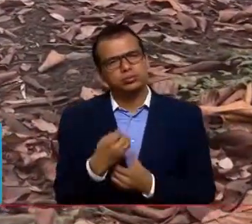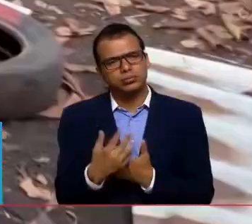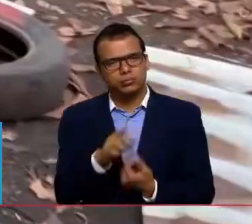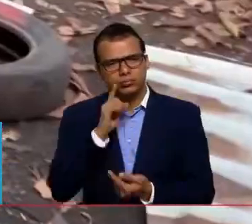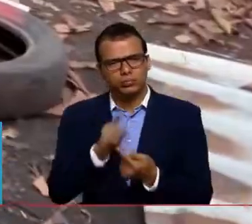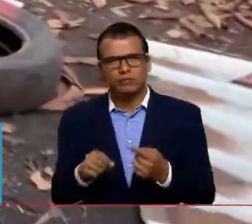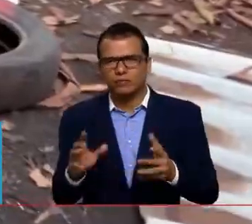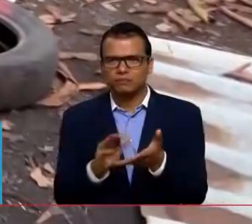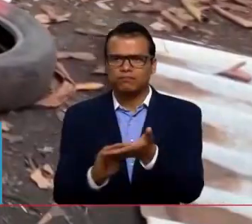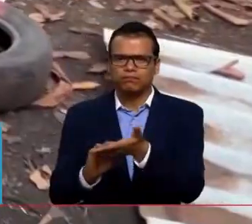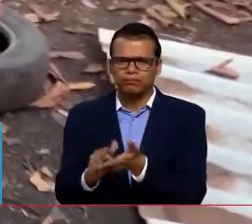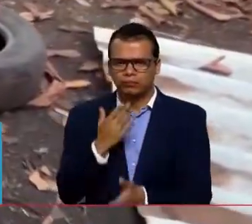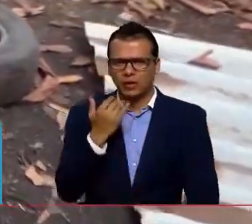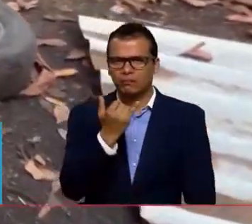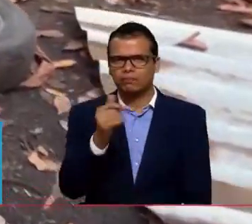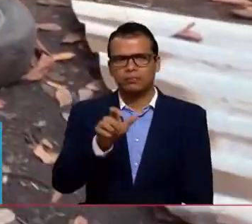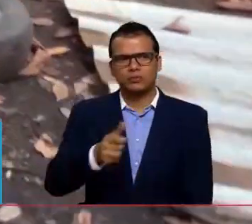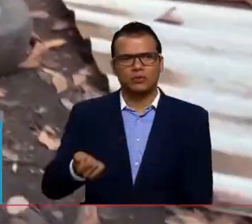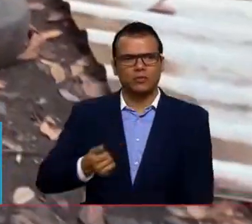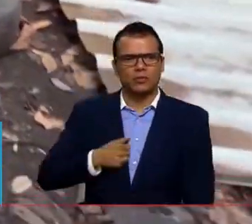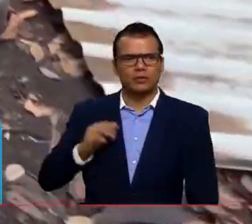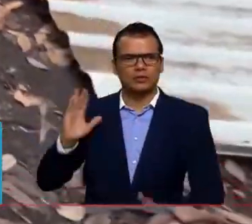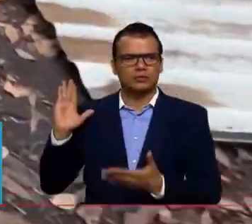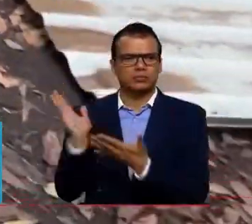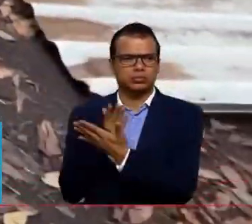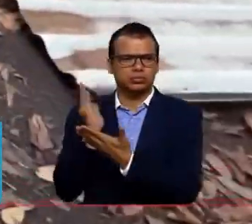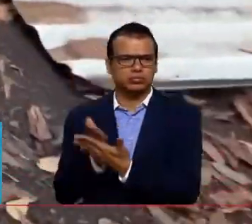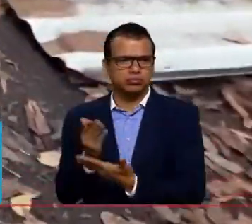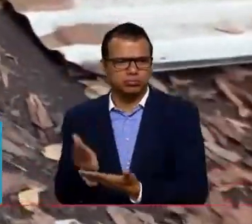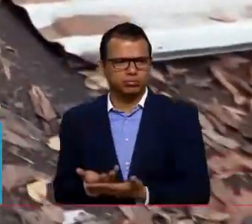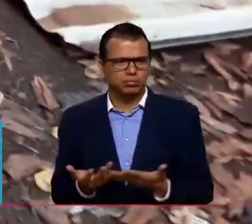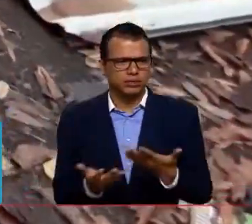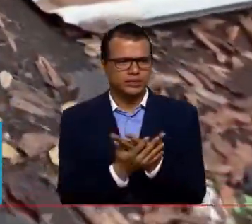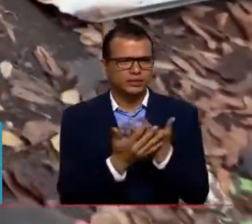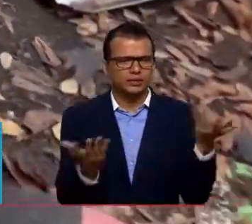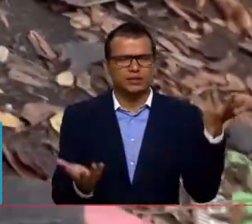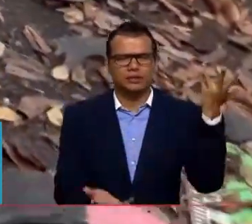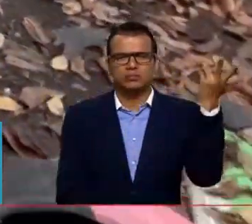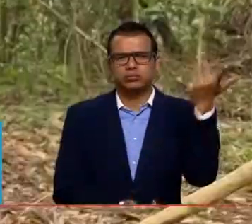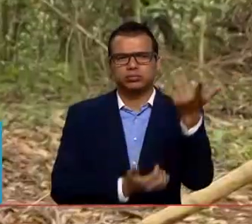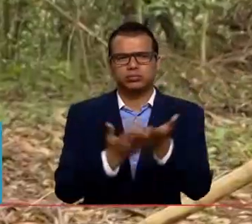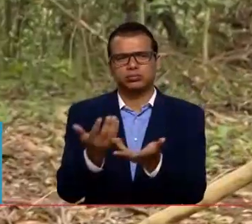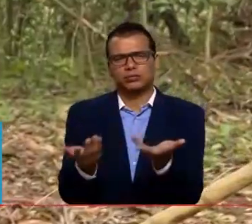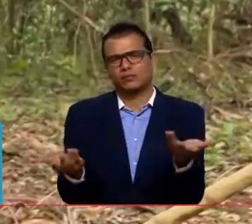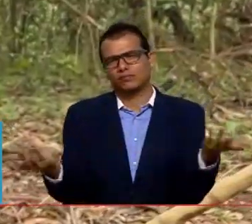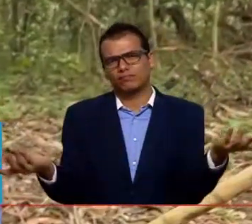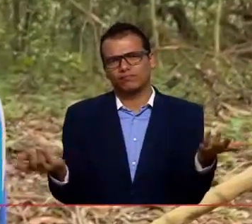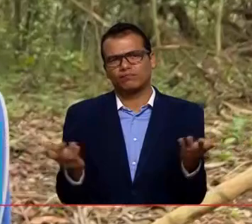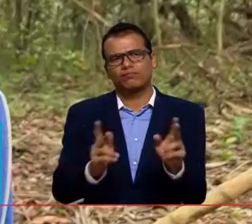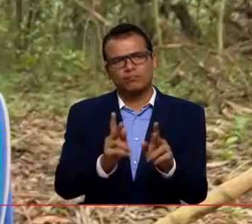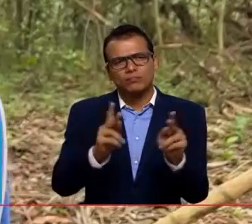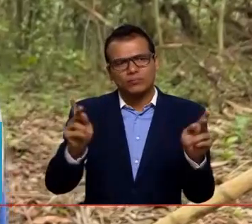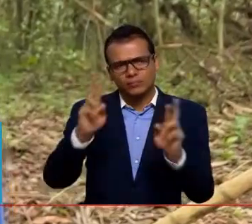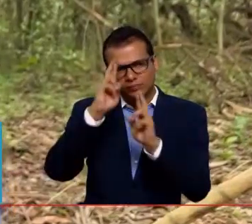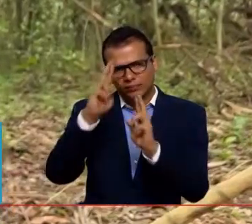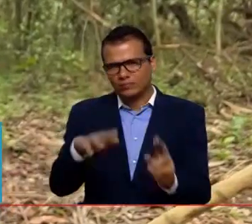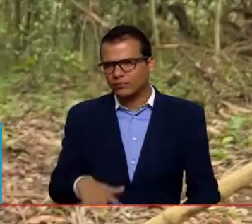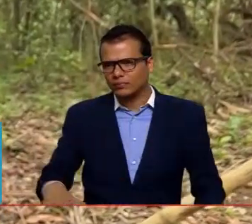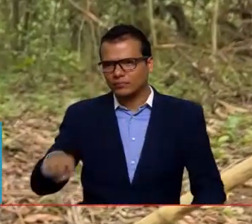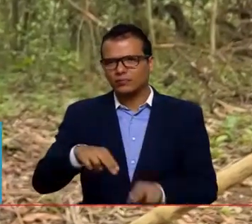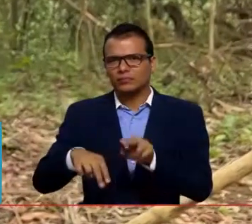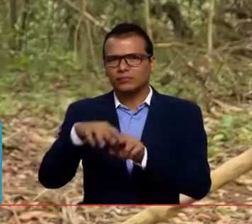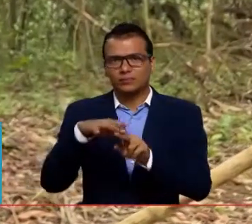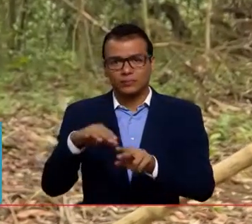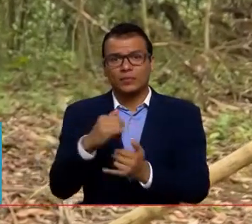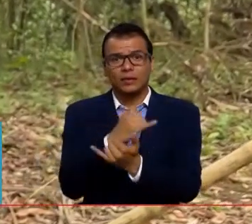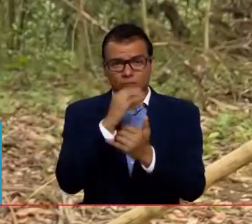este espacio. Nos lo tumbaron, nos lo quemaron. ¿Qué exigimos? Respeto, porque aquí hay niños, hay jóvenes,